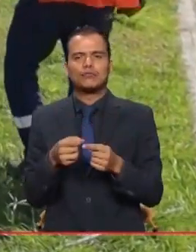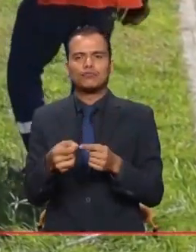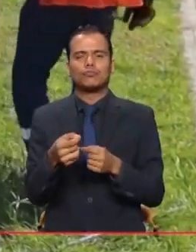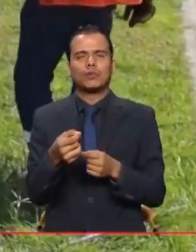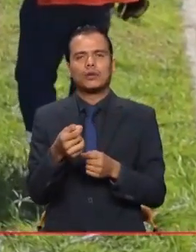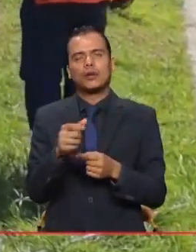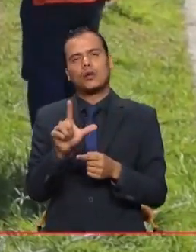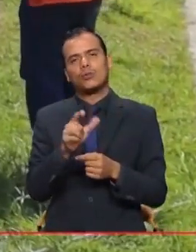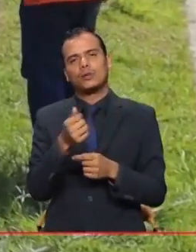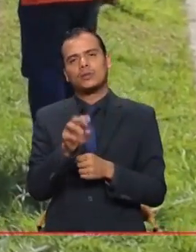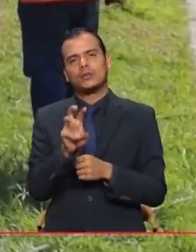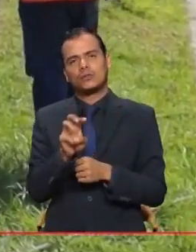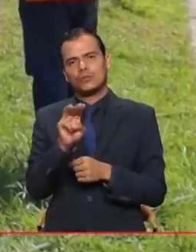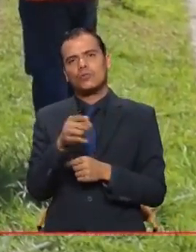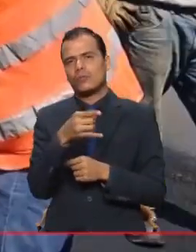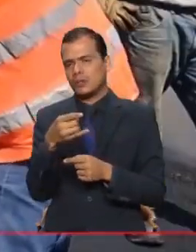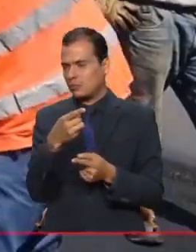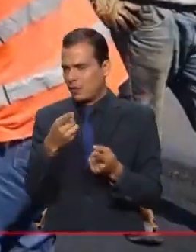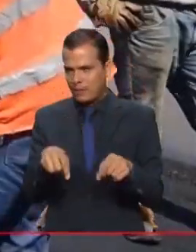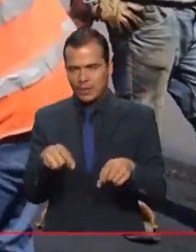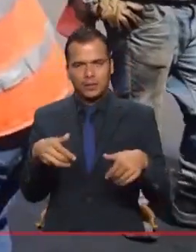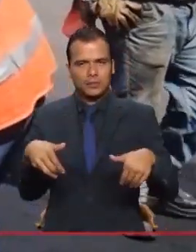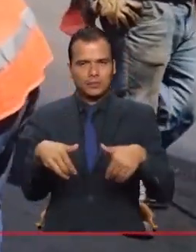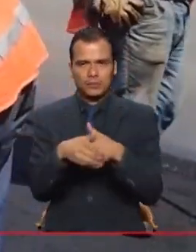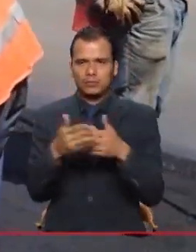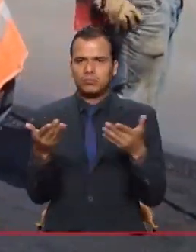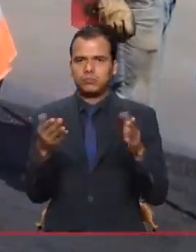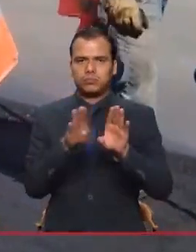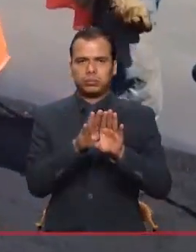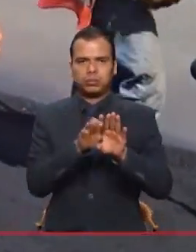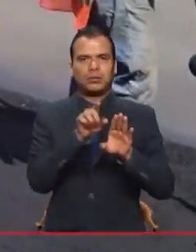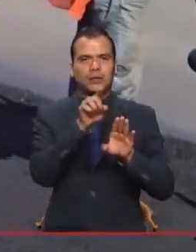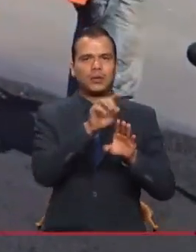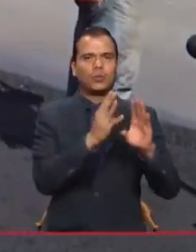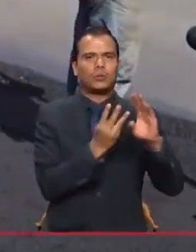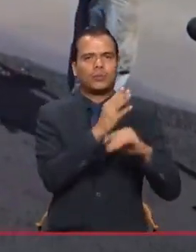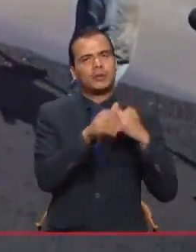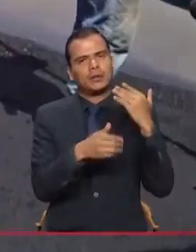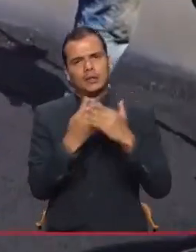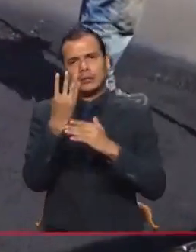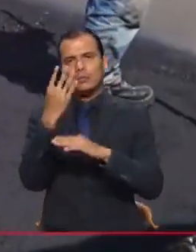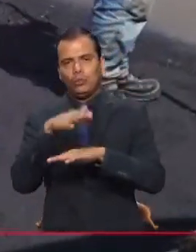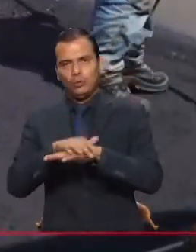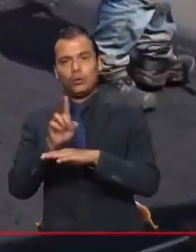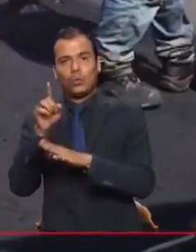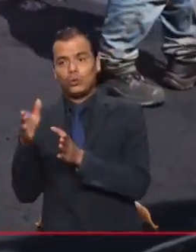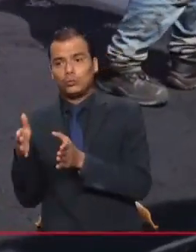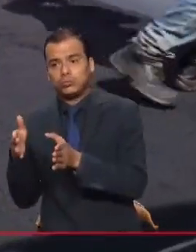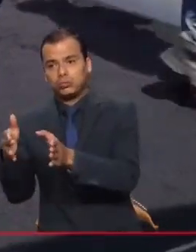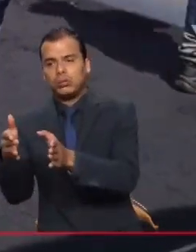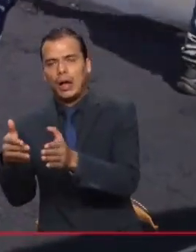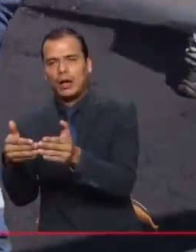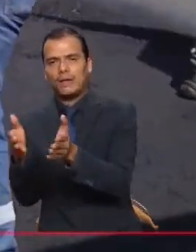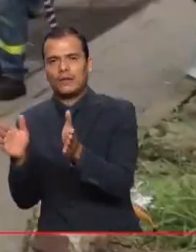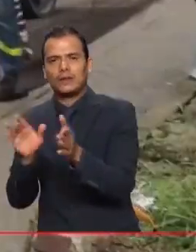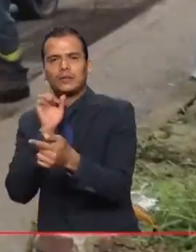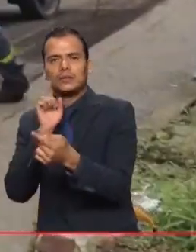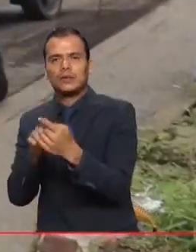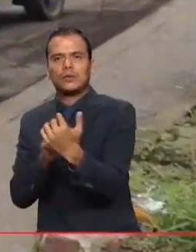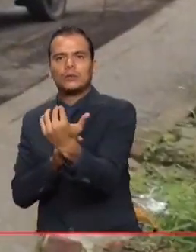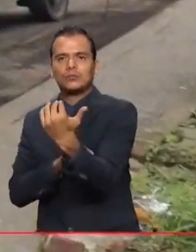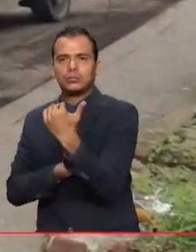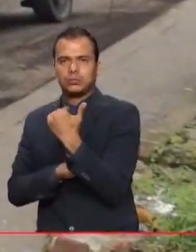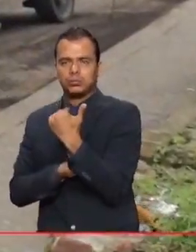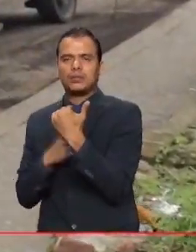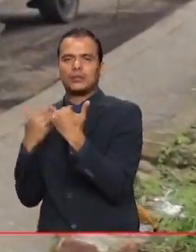lunes 18 de marzo. Se habilitará un único carril para la entrada y salida de vehículos con un intervalo